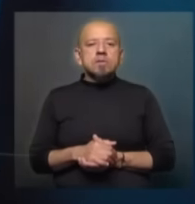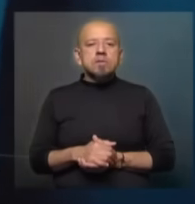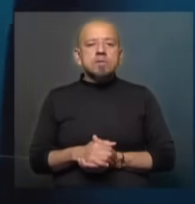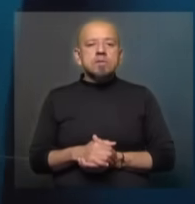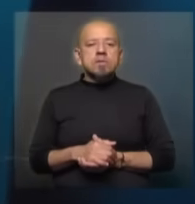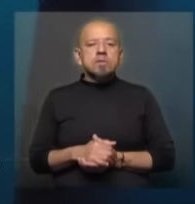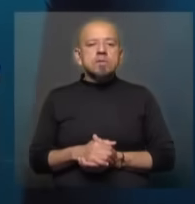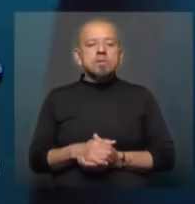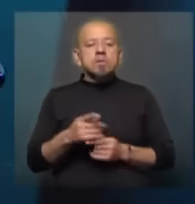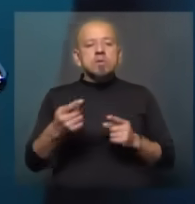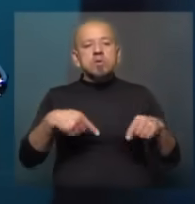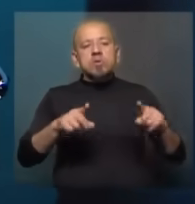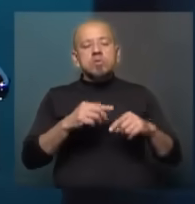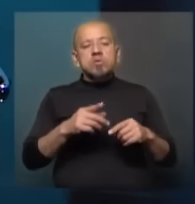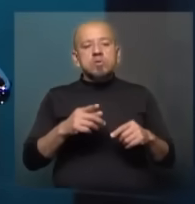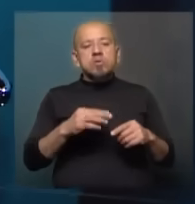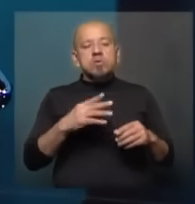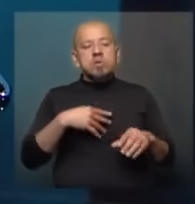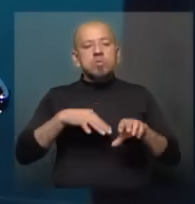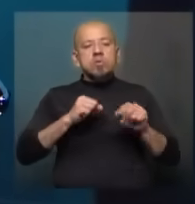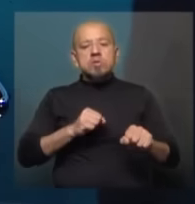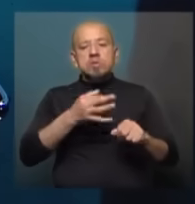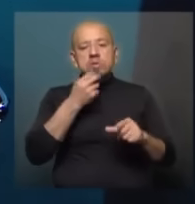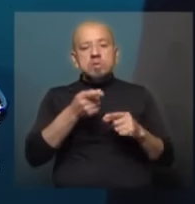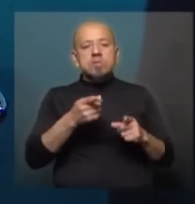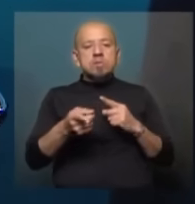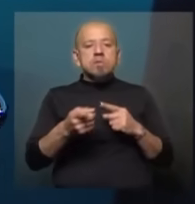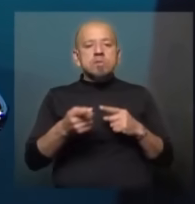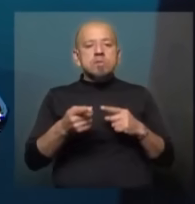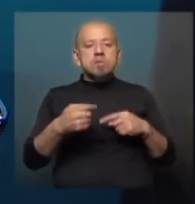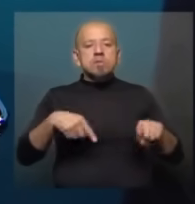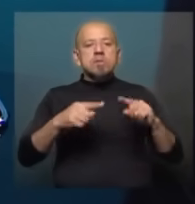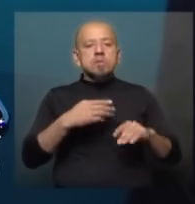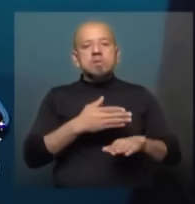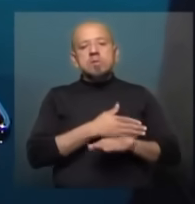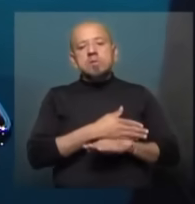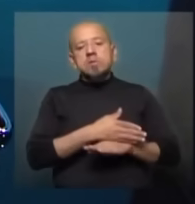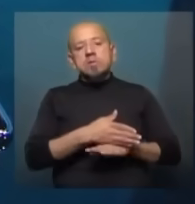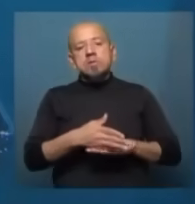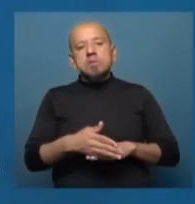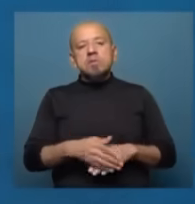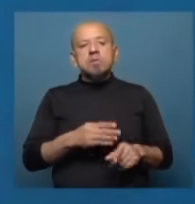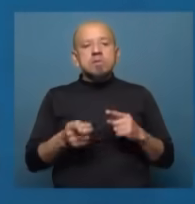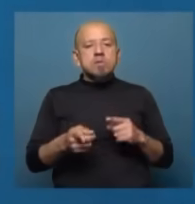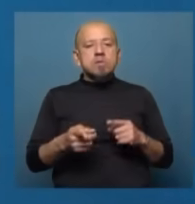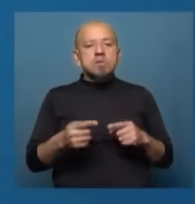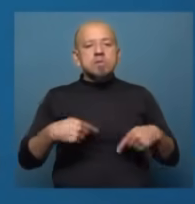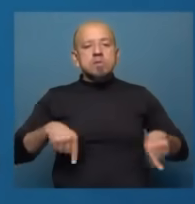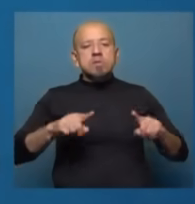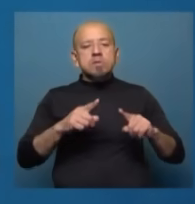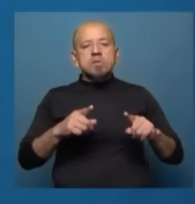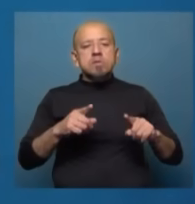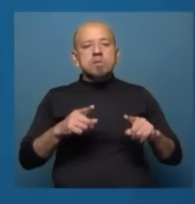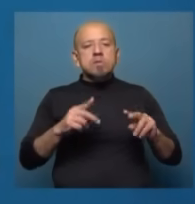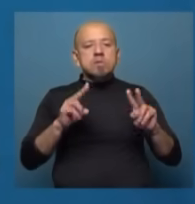con el drct williman lo decíamos en la audiencia estuvo largamente sobrepujado el estándar requerido a